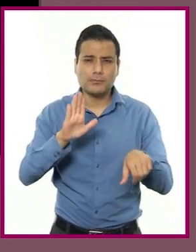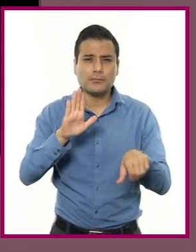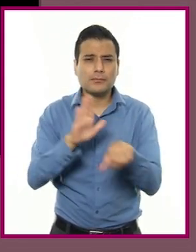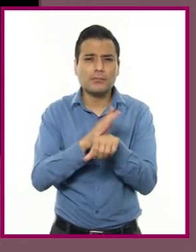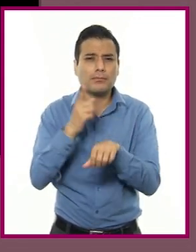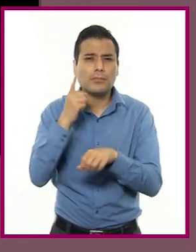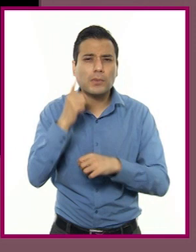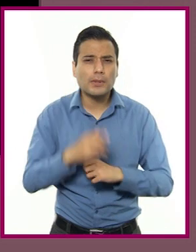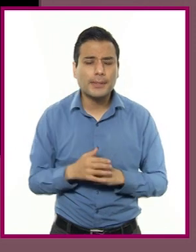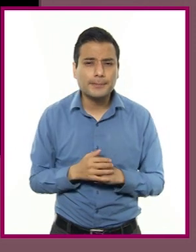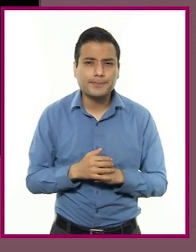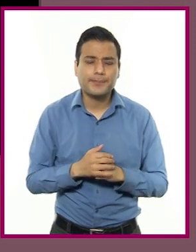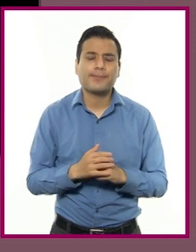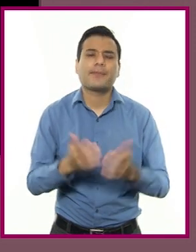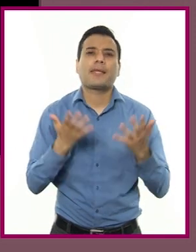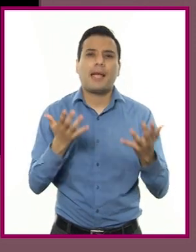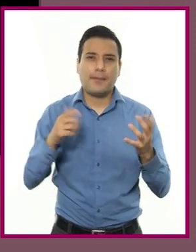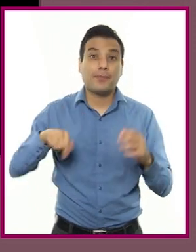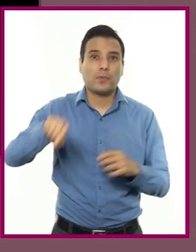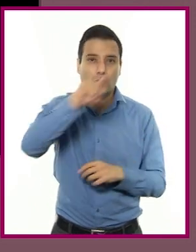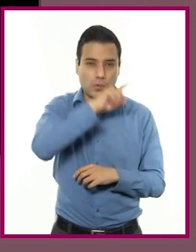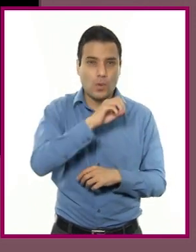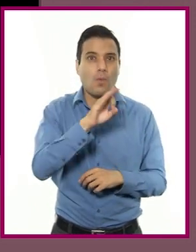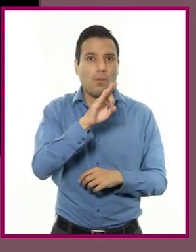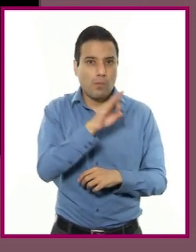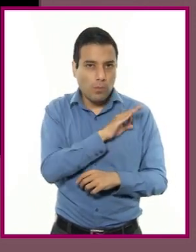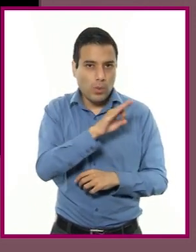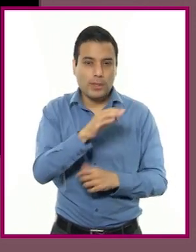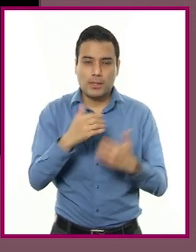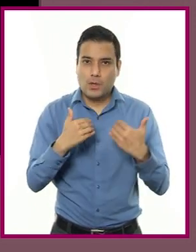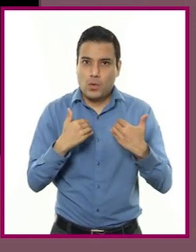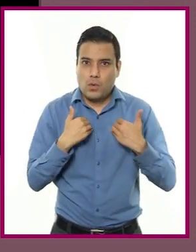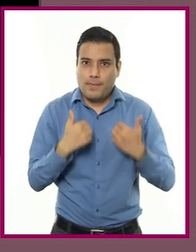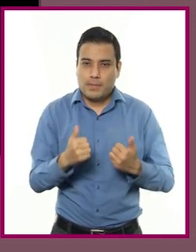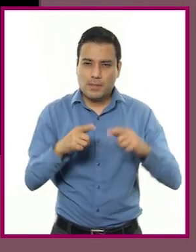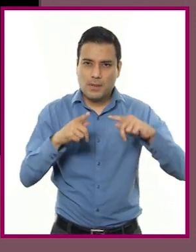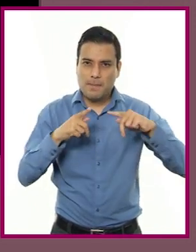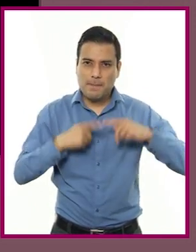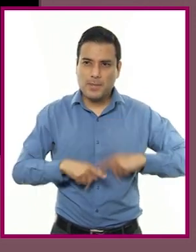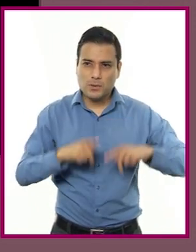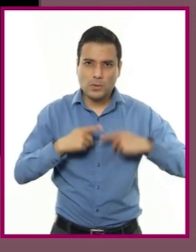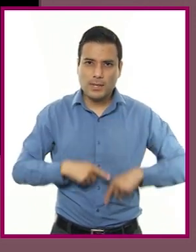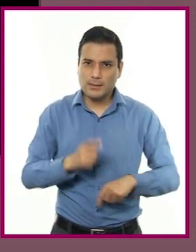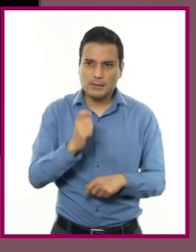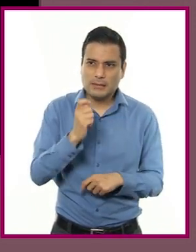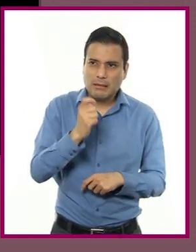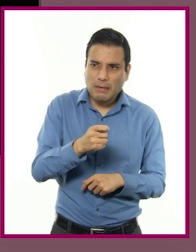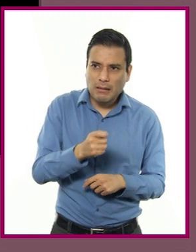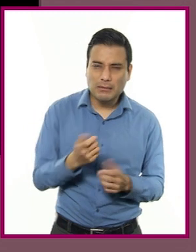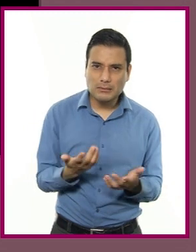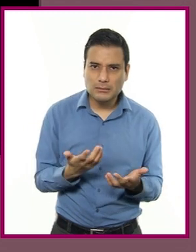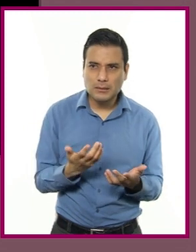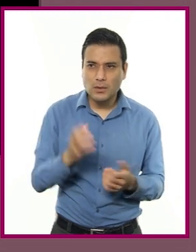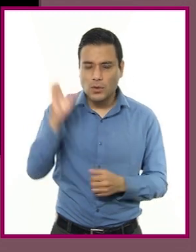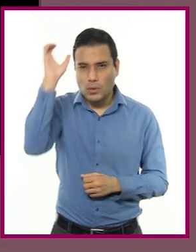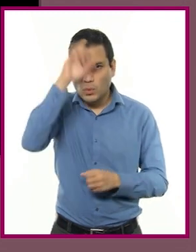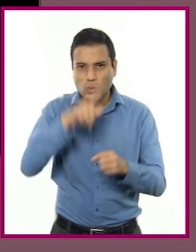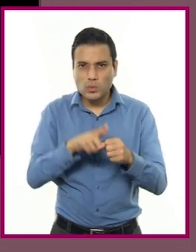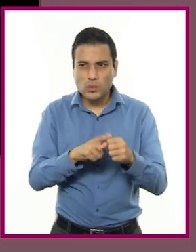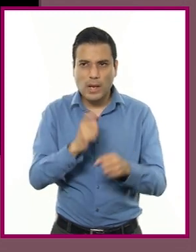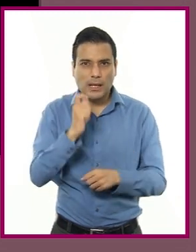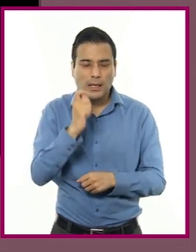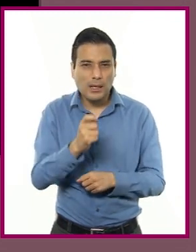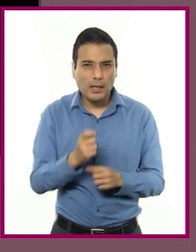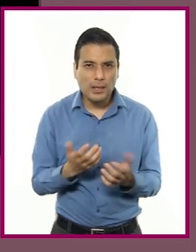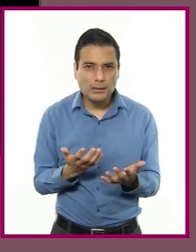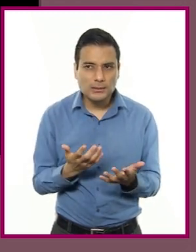ello es que nosotros podemos entender quiénes somos como sociedad, culturalmente hablando, que lo cultural